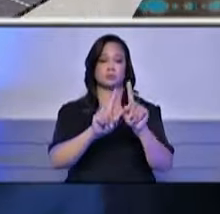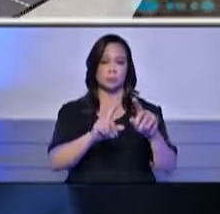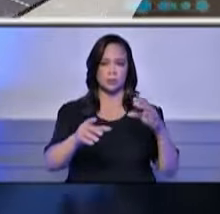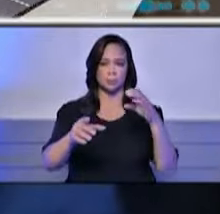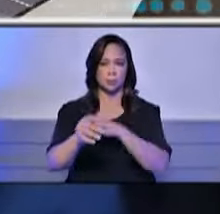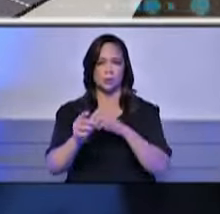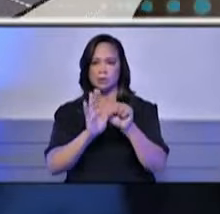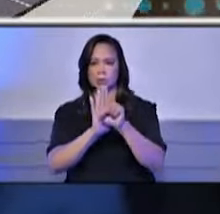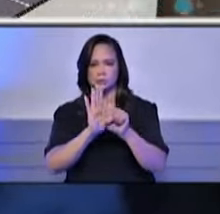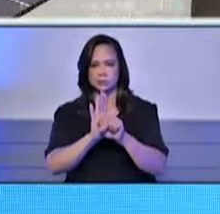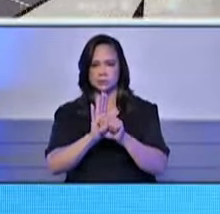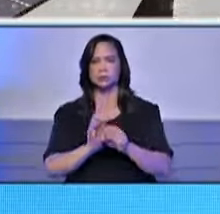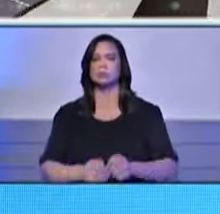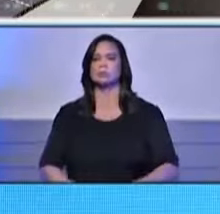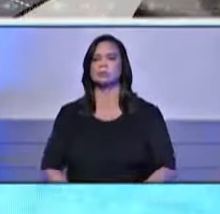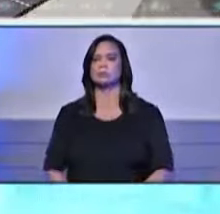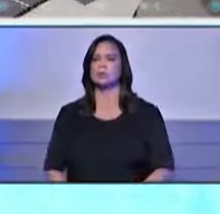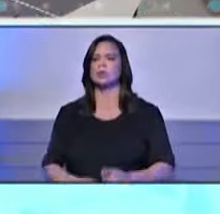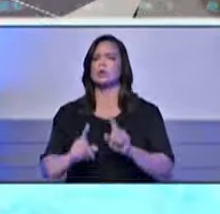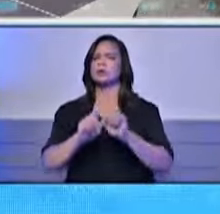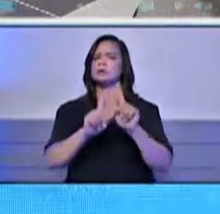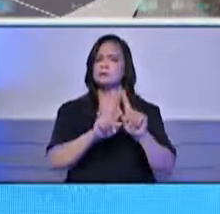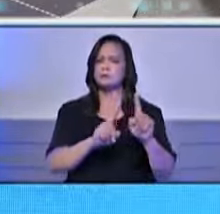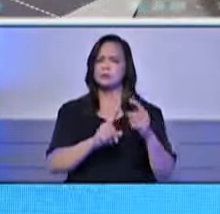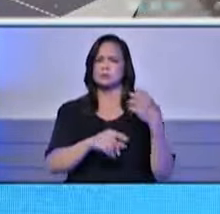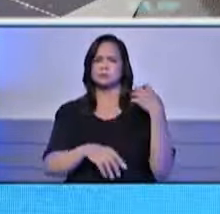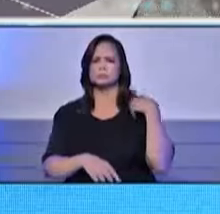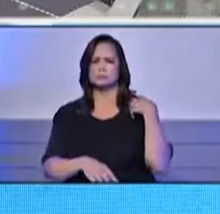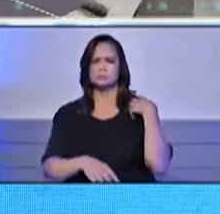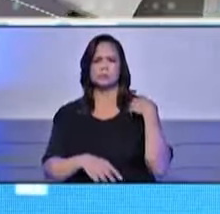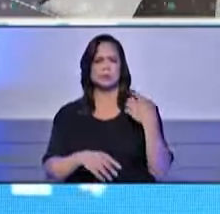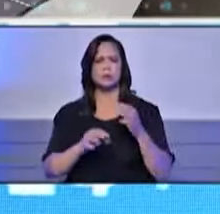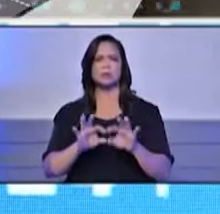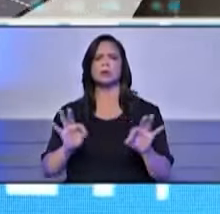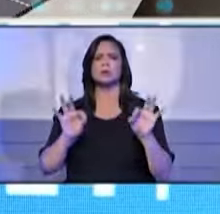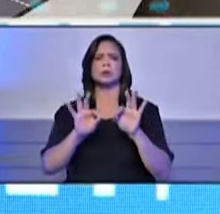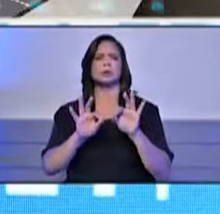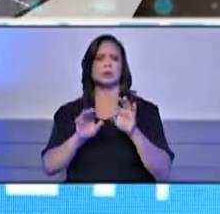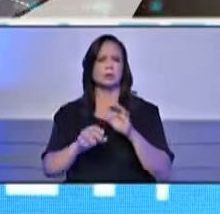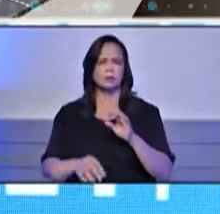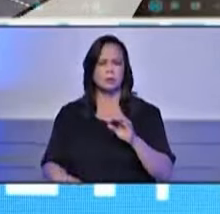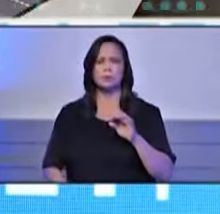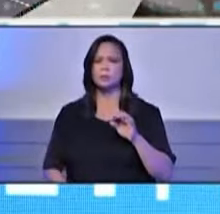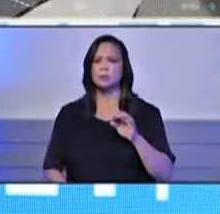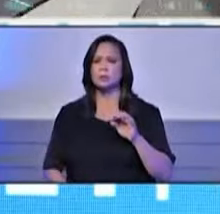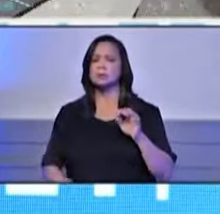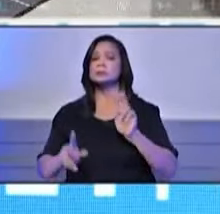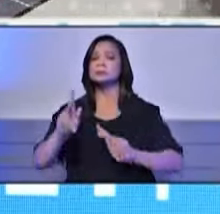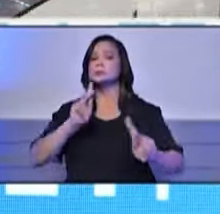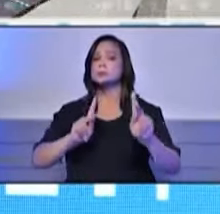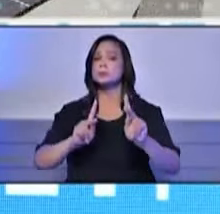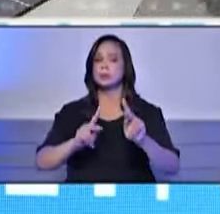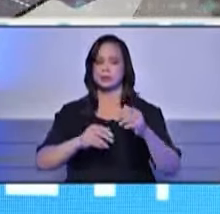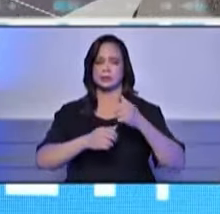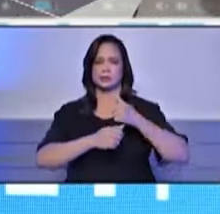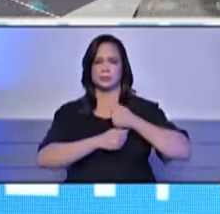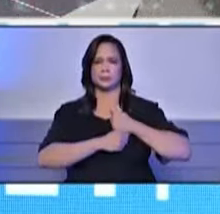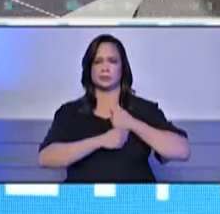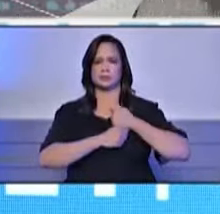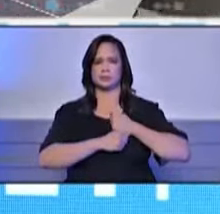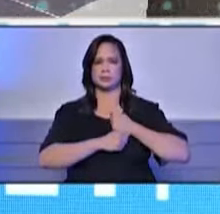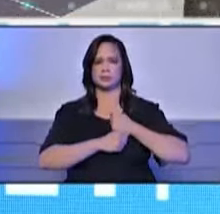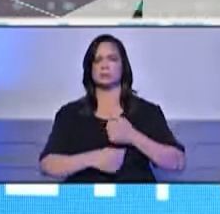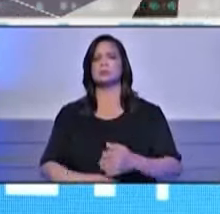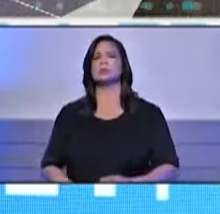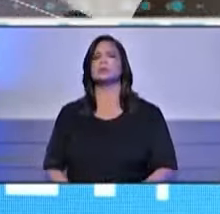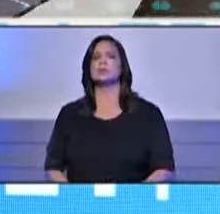esto se a partir de ahí chu está yendo con una gestión eh buena para los niveles